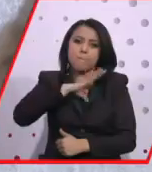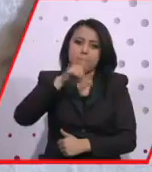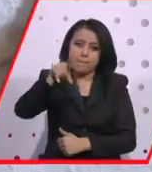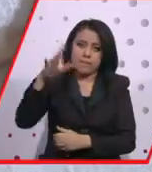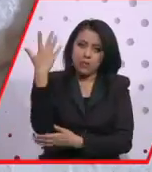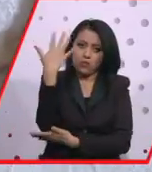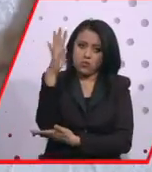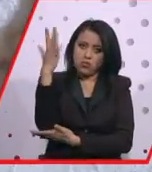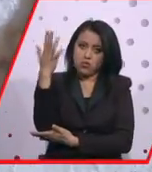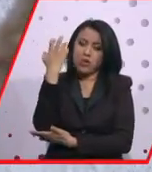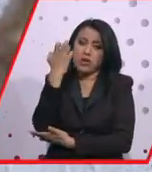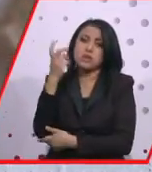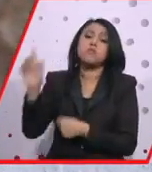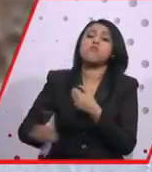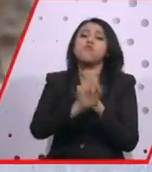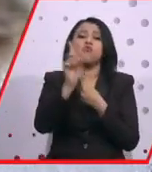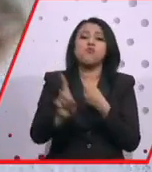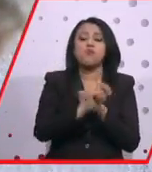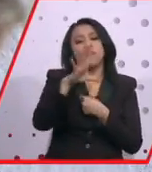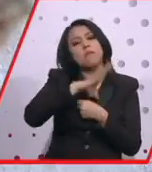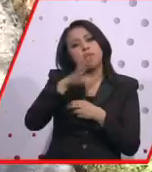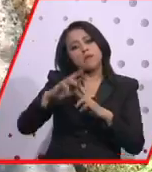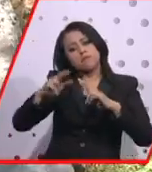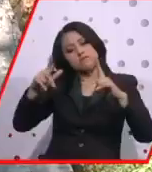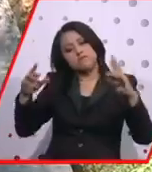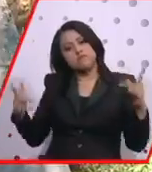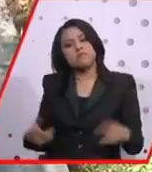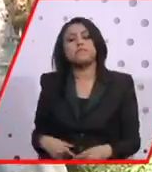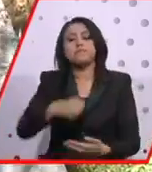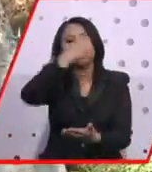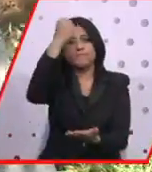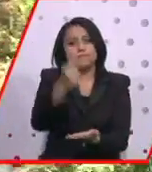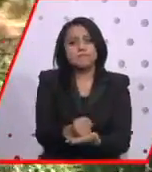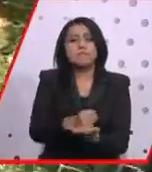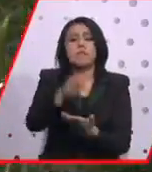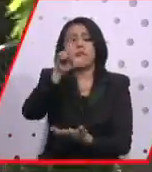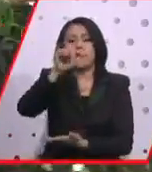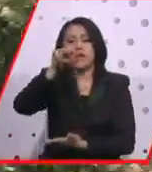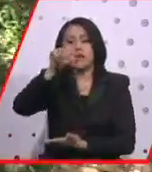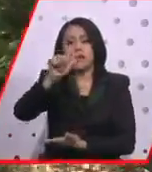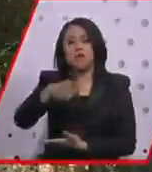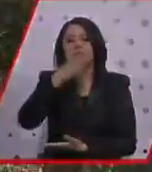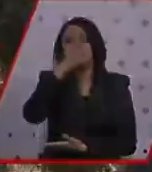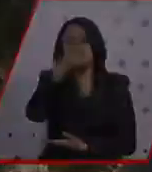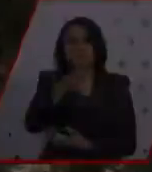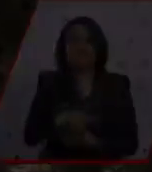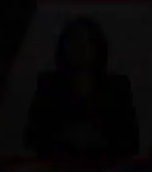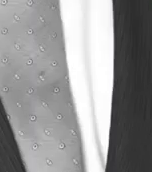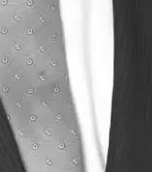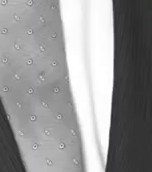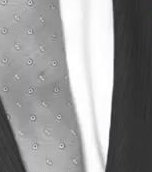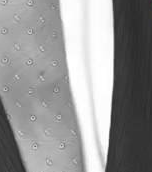árbol es el problema que está destruyendo su barda para acuse y lina lo es